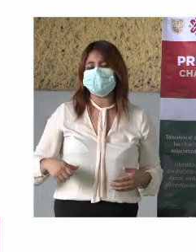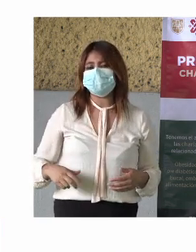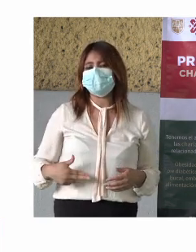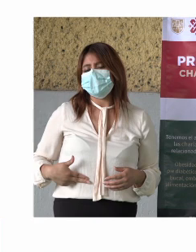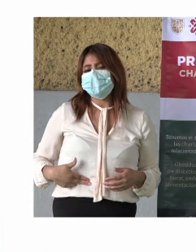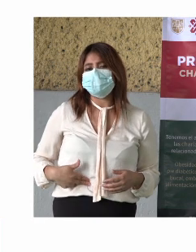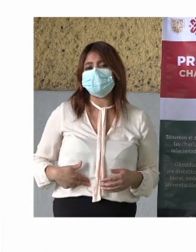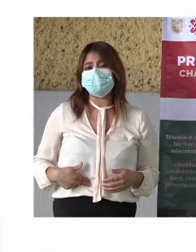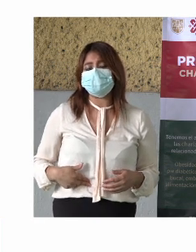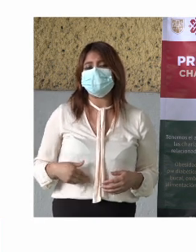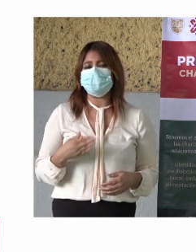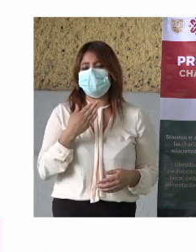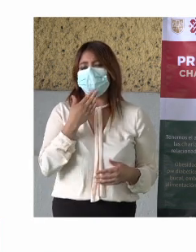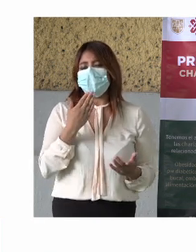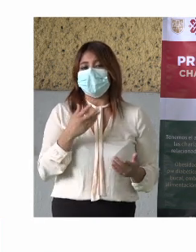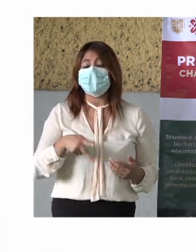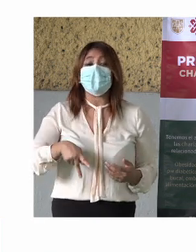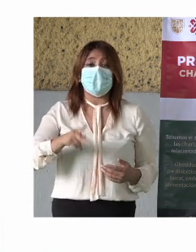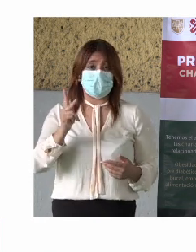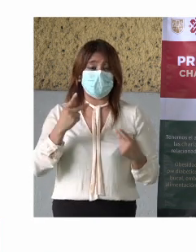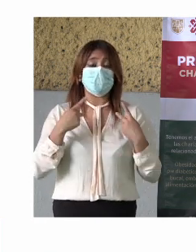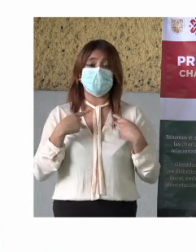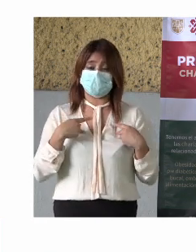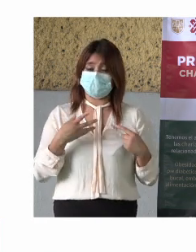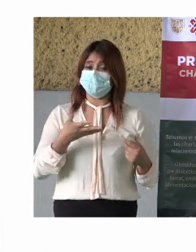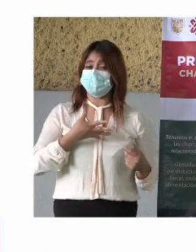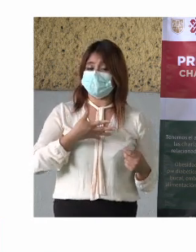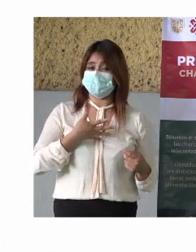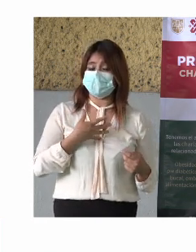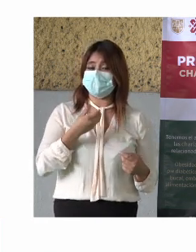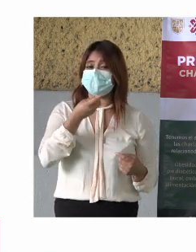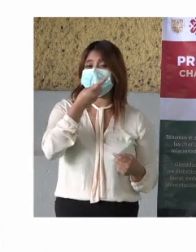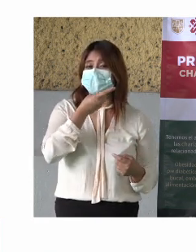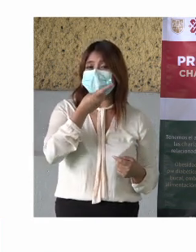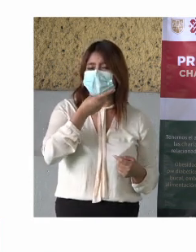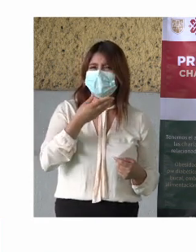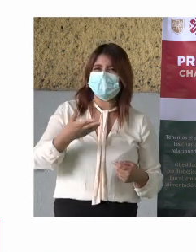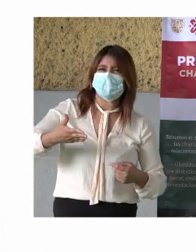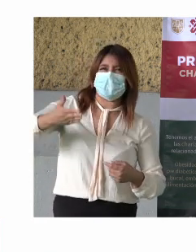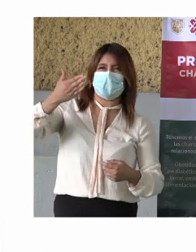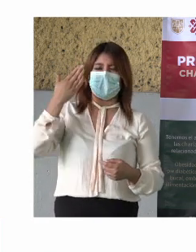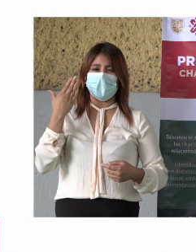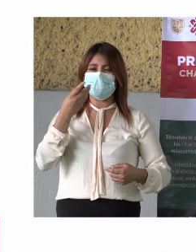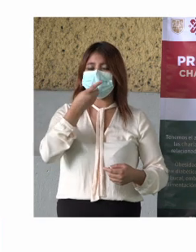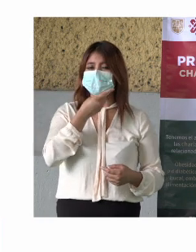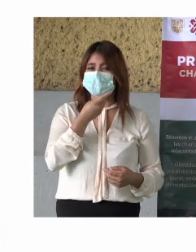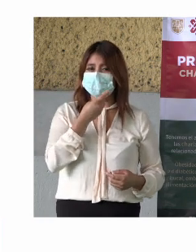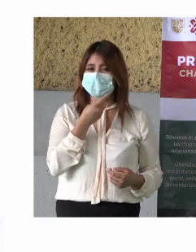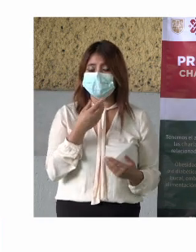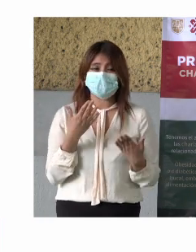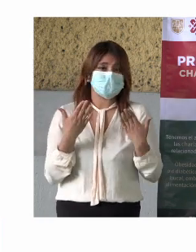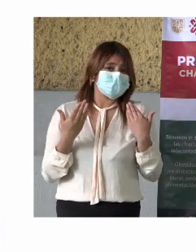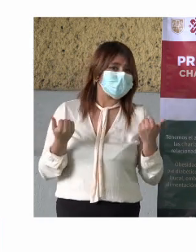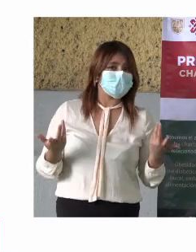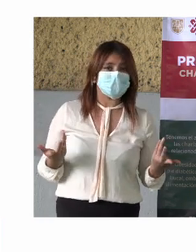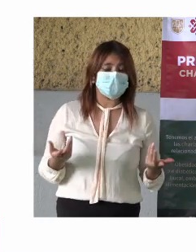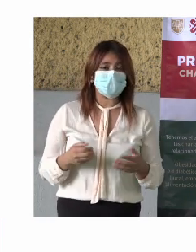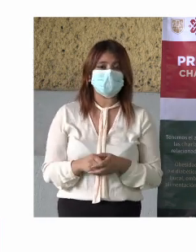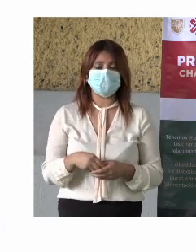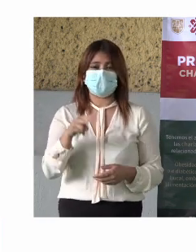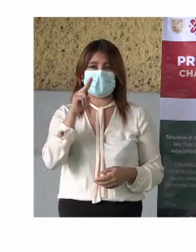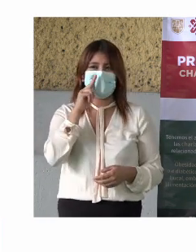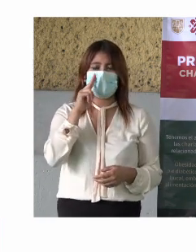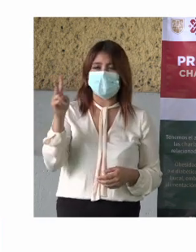ya diabetes, justamente aquí es donde nos va a ayudar a que funcione mucho mejor este tipo de medicamentos. Pero vean también abajo como